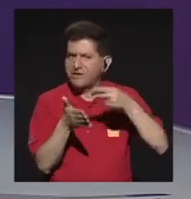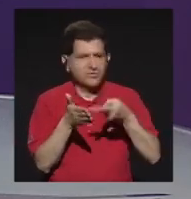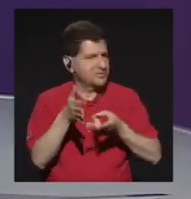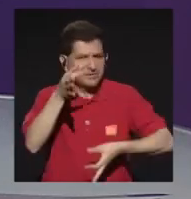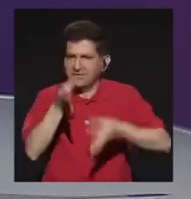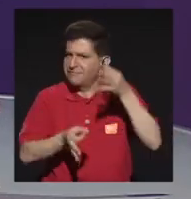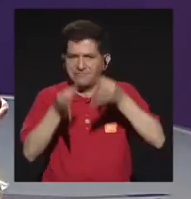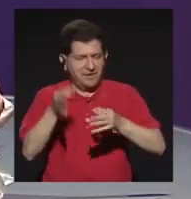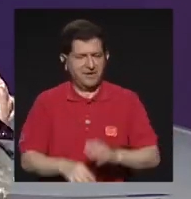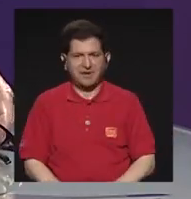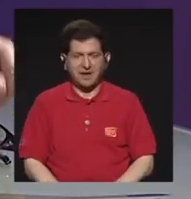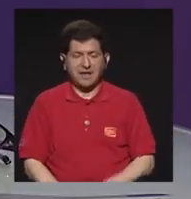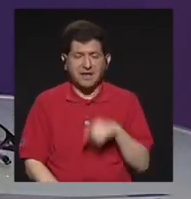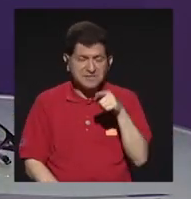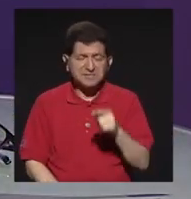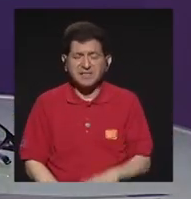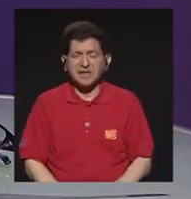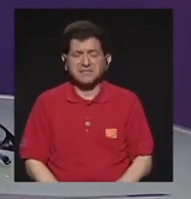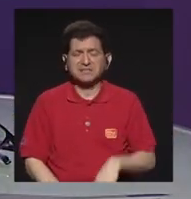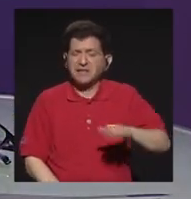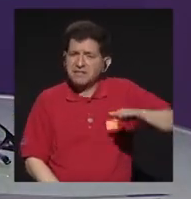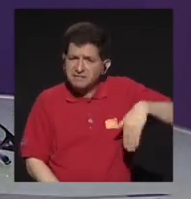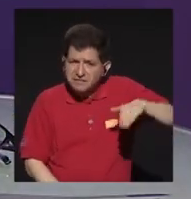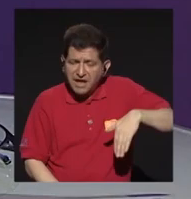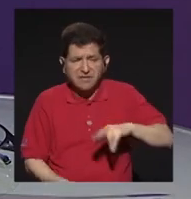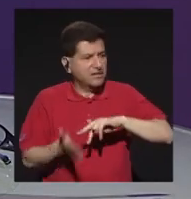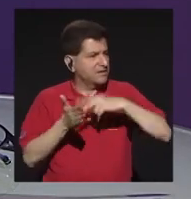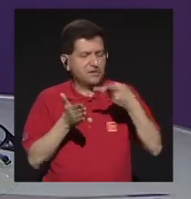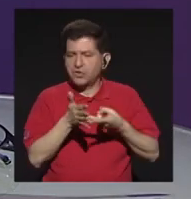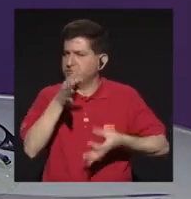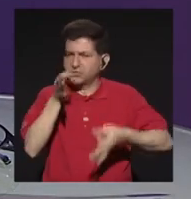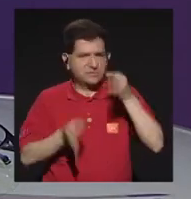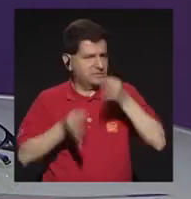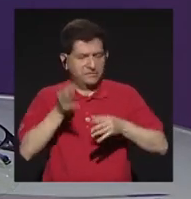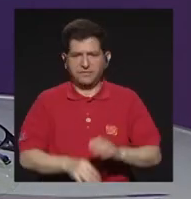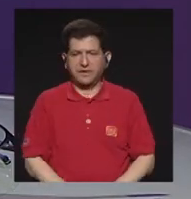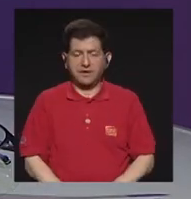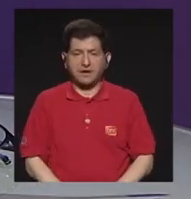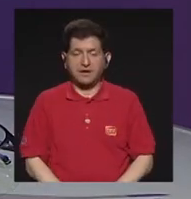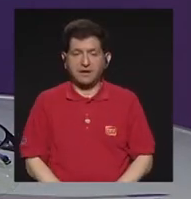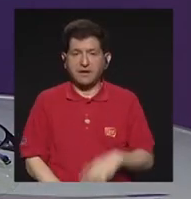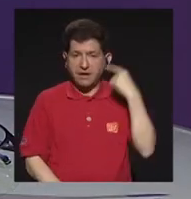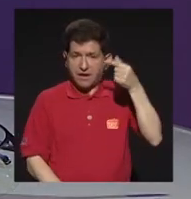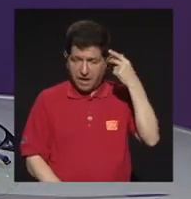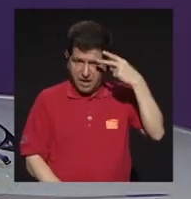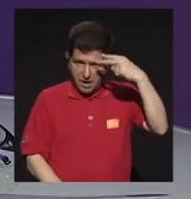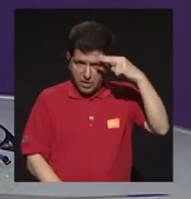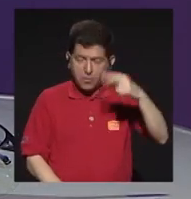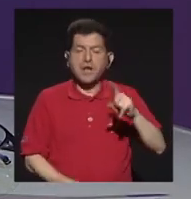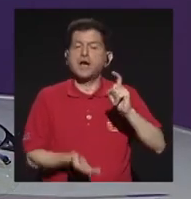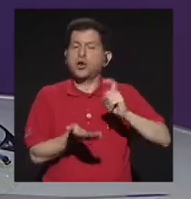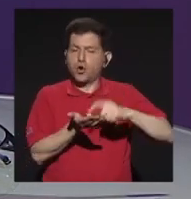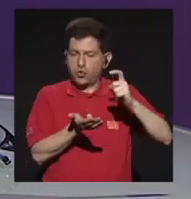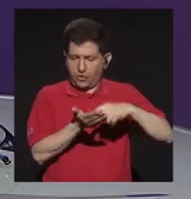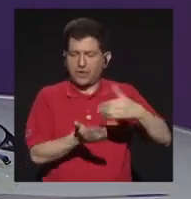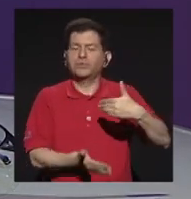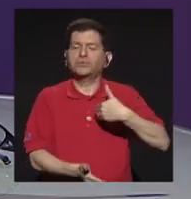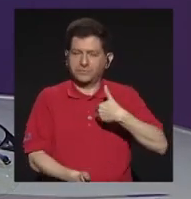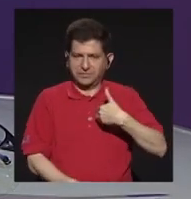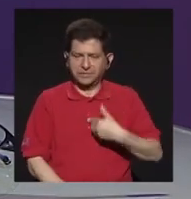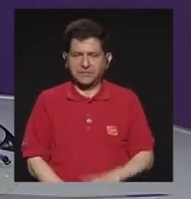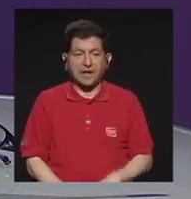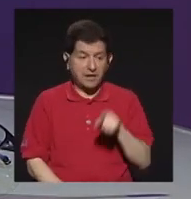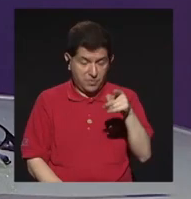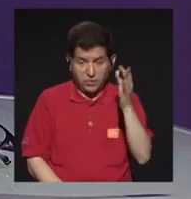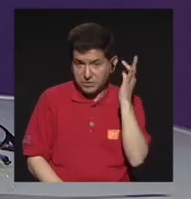cuando la justicia se tarda pues ya no no no es justicia entonces el estado mexicano tiene una deuda pendiente con